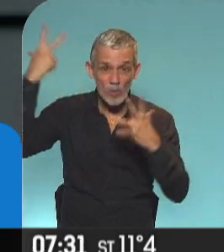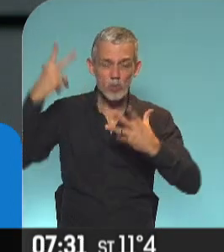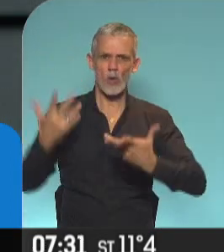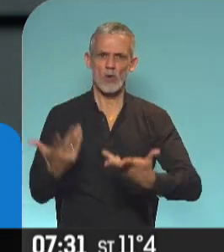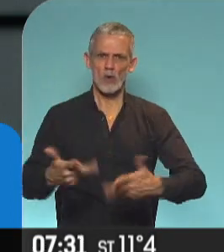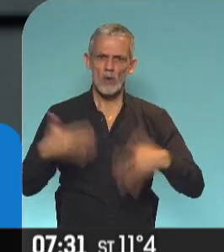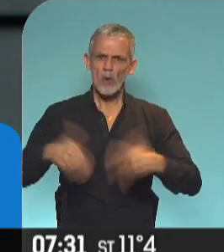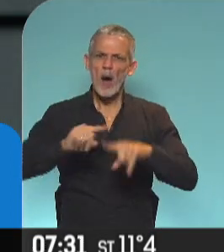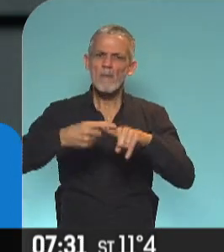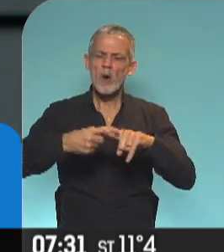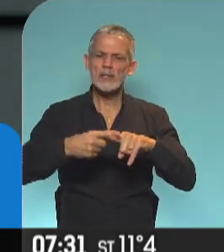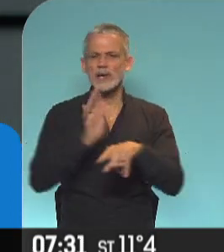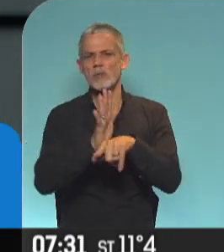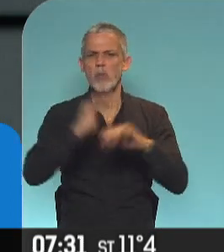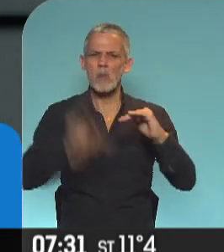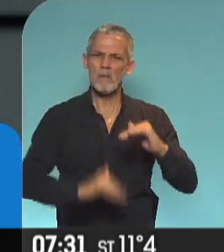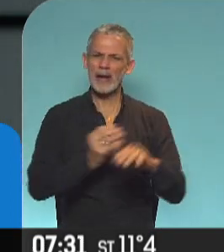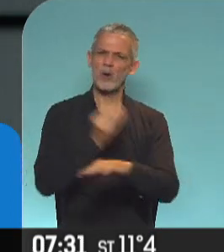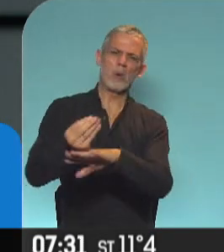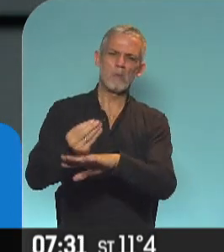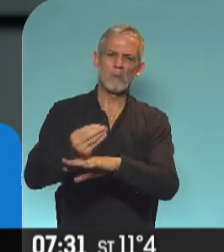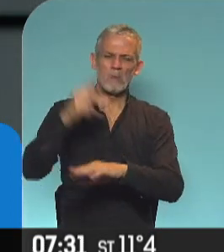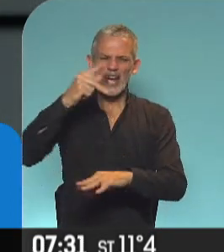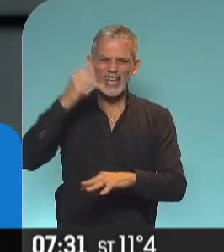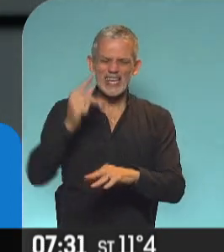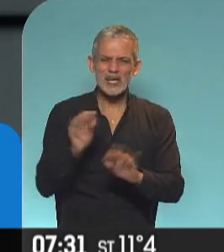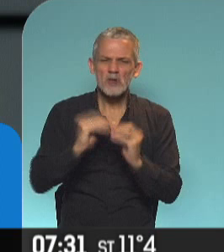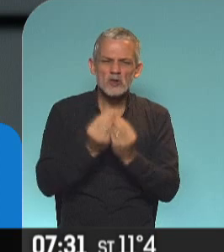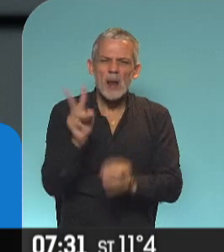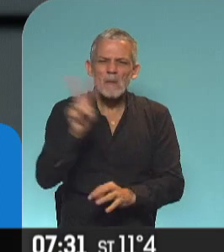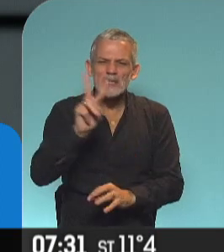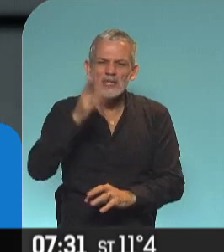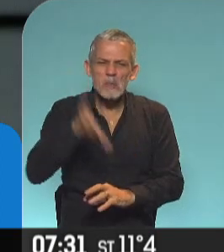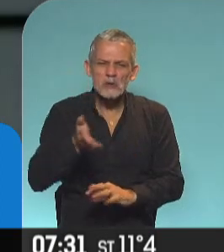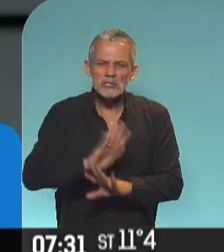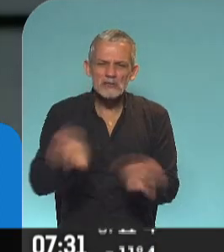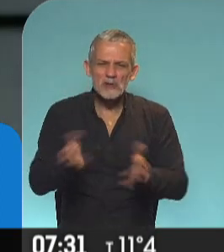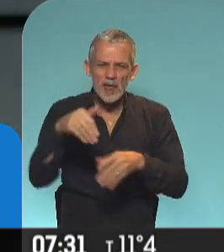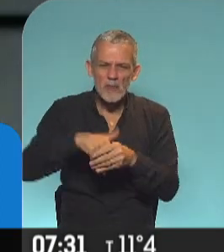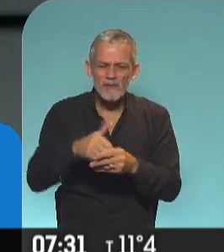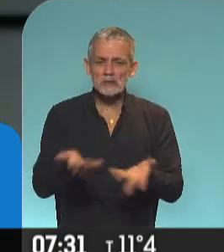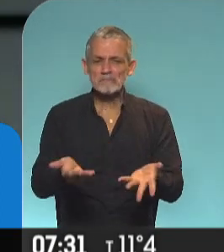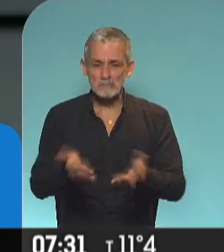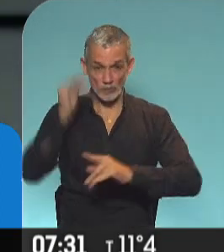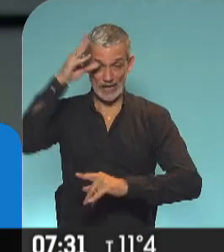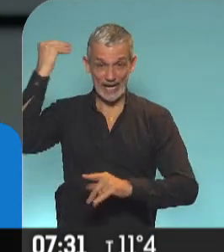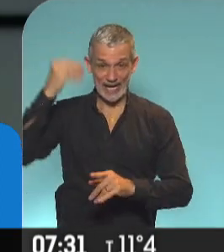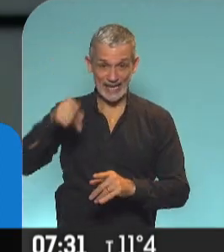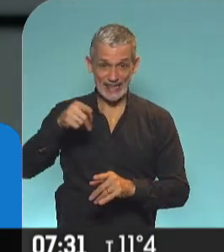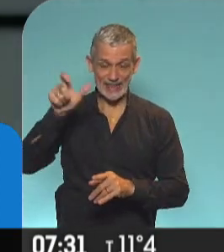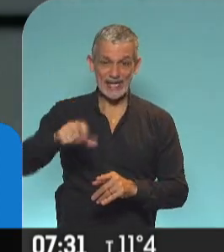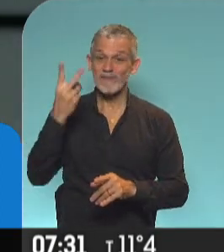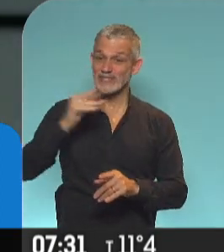restaba peso político. Correcto. Al asumir Néstor Kirchner con un 22% de los votos. Muy pocos votos. Fue precisamente Cristina Fernández de Kirchner,